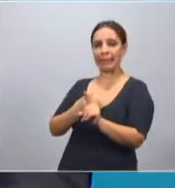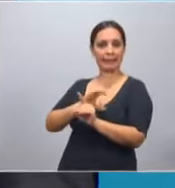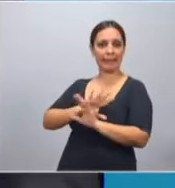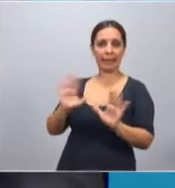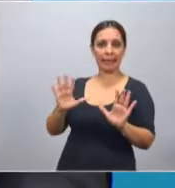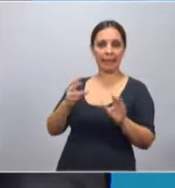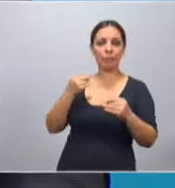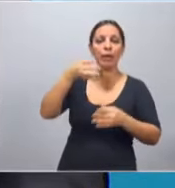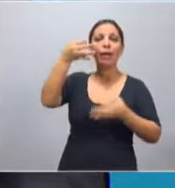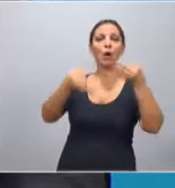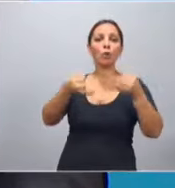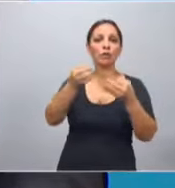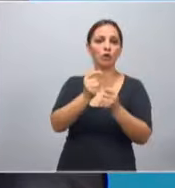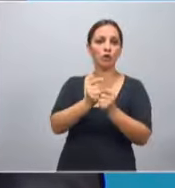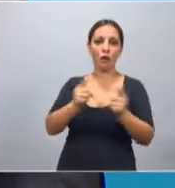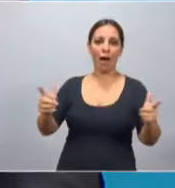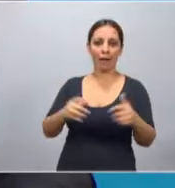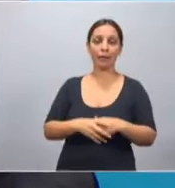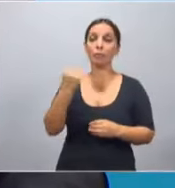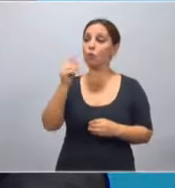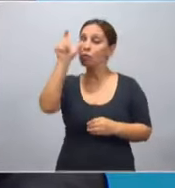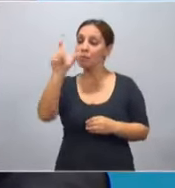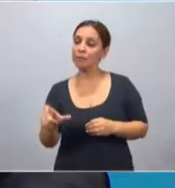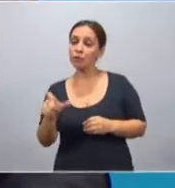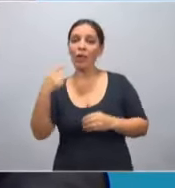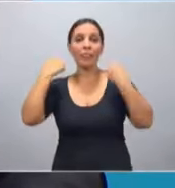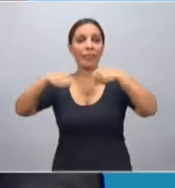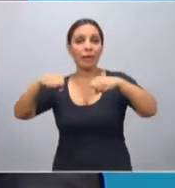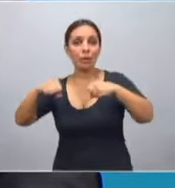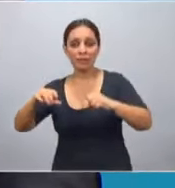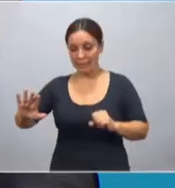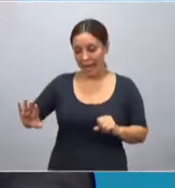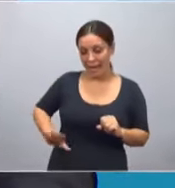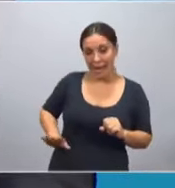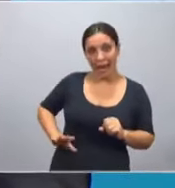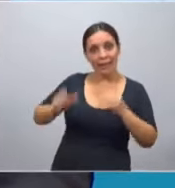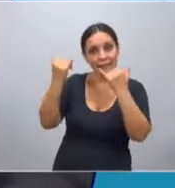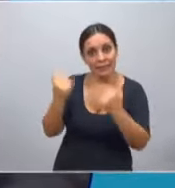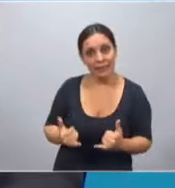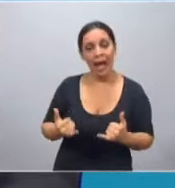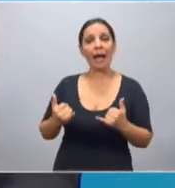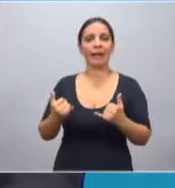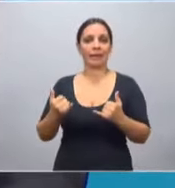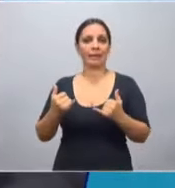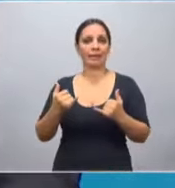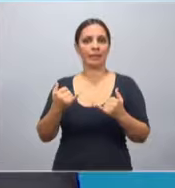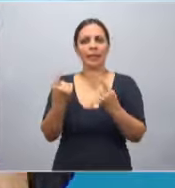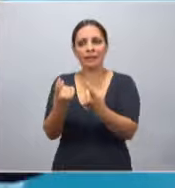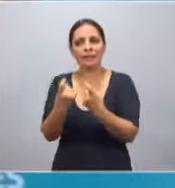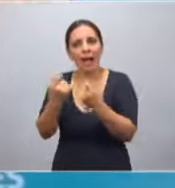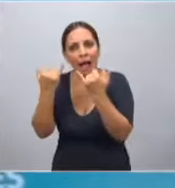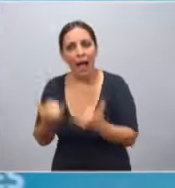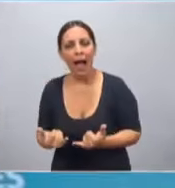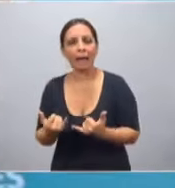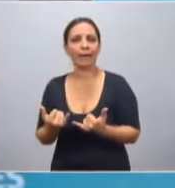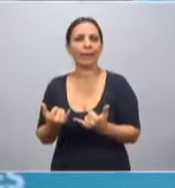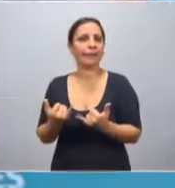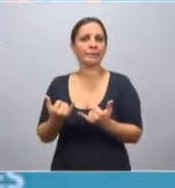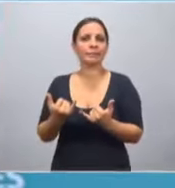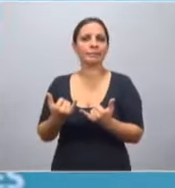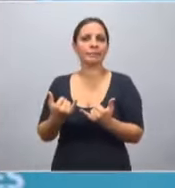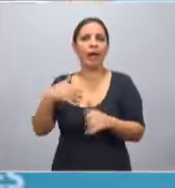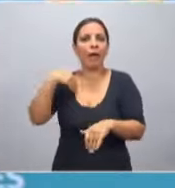injusto que aquel que tenga Las ganas las condiciones o sea lo que Nosotros llamamos de necesidad después no pueda expresarla y